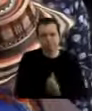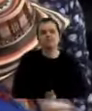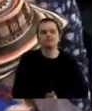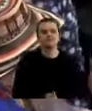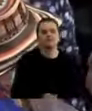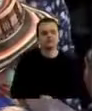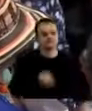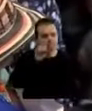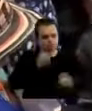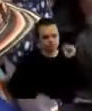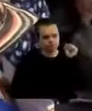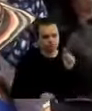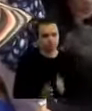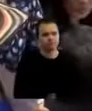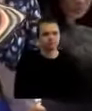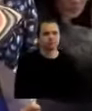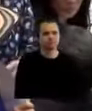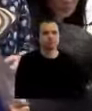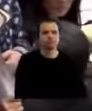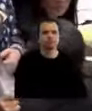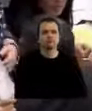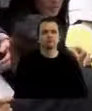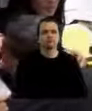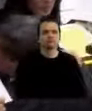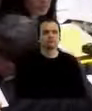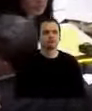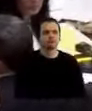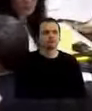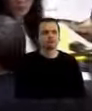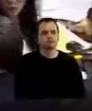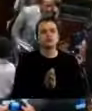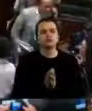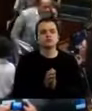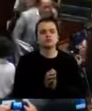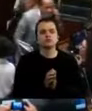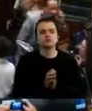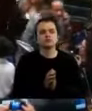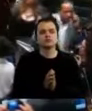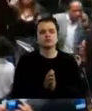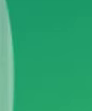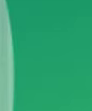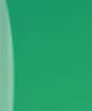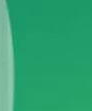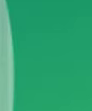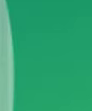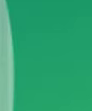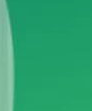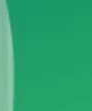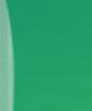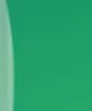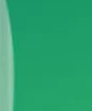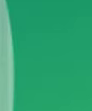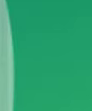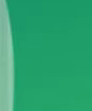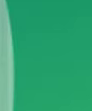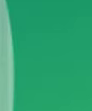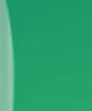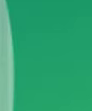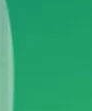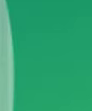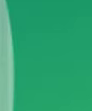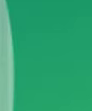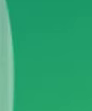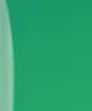ministra y al presidente, quiero contarles que en la práctica al día de hoy existen miles de demandas y tutelas en las que